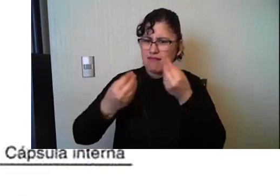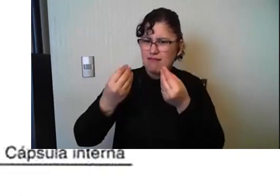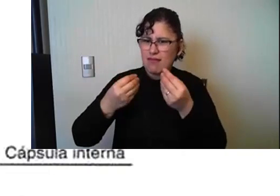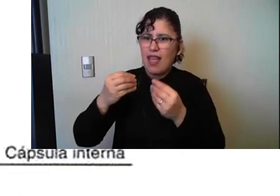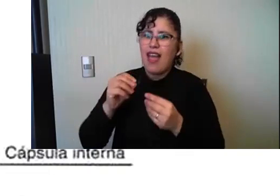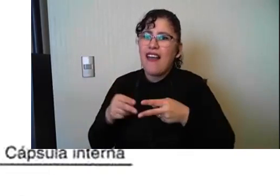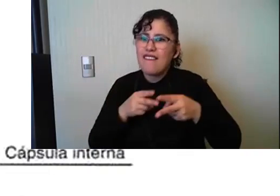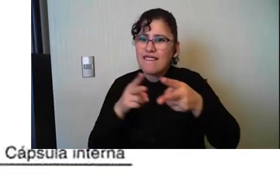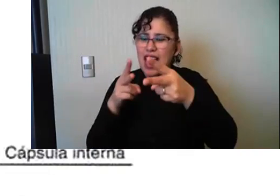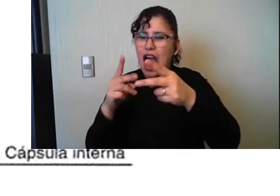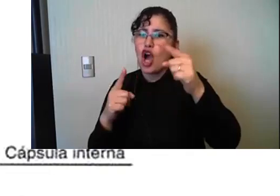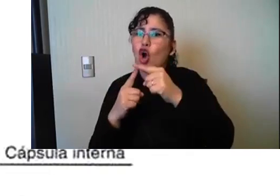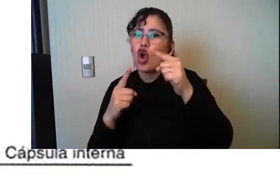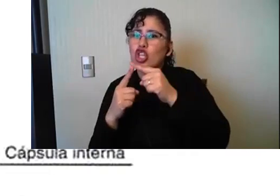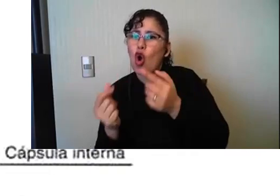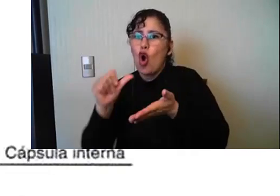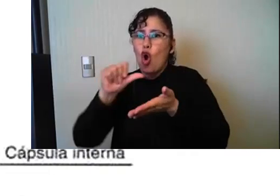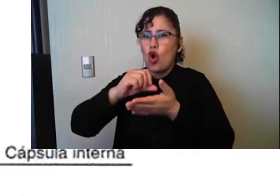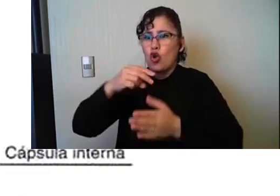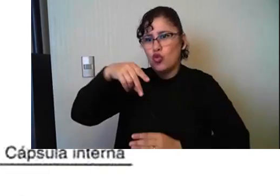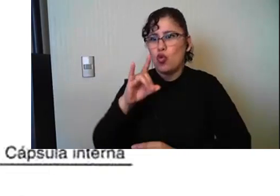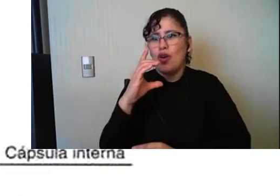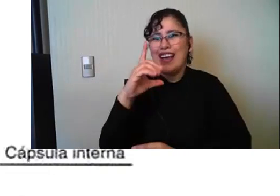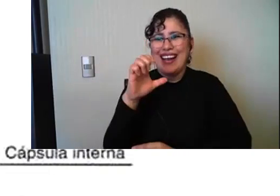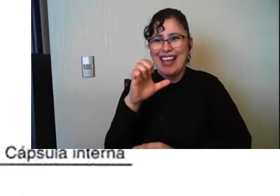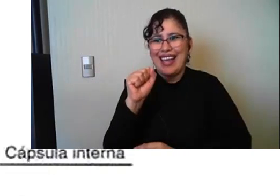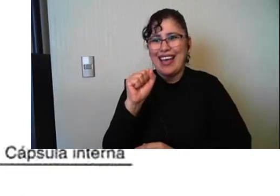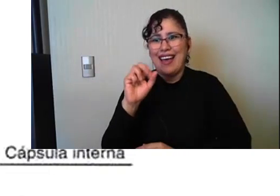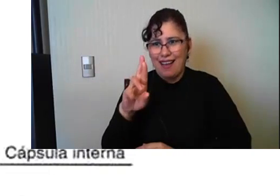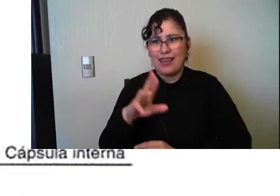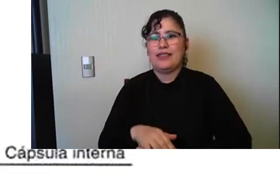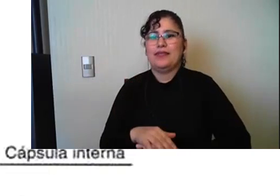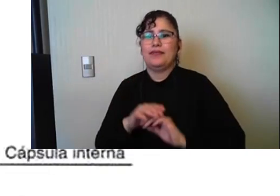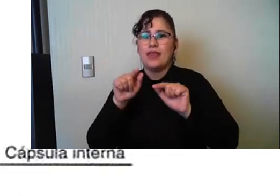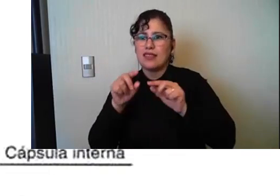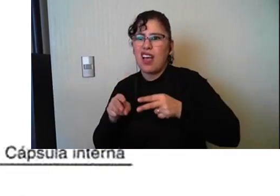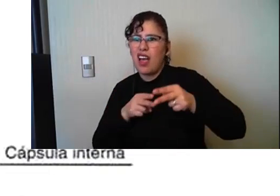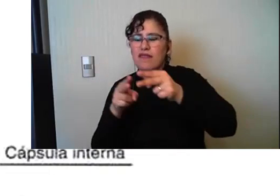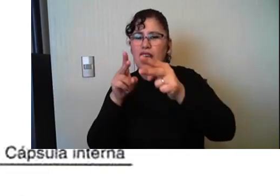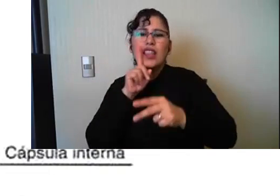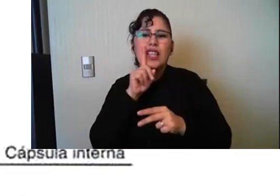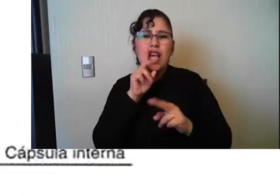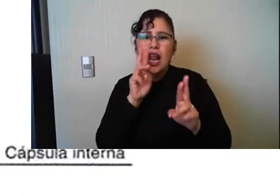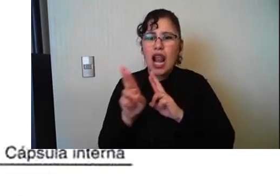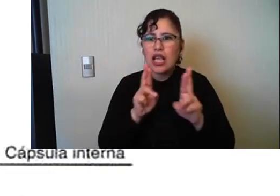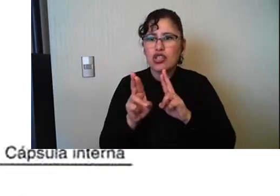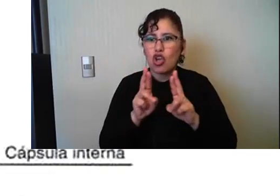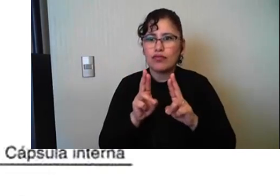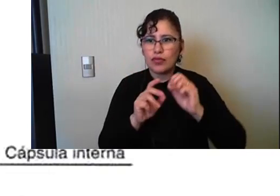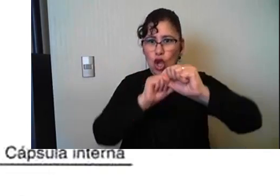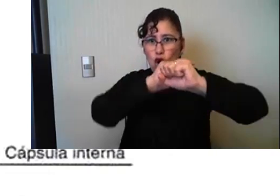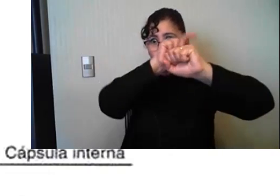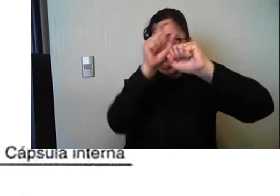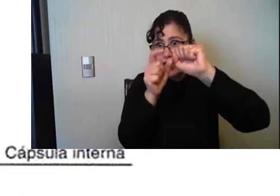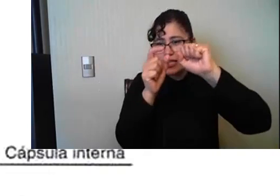vía córtico-nuclear, es decir, la vía que tiene relación de la corteza con todos los